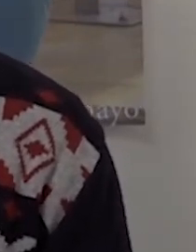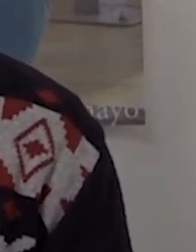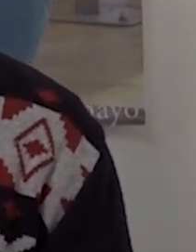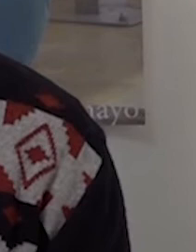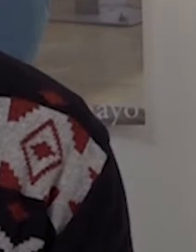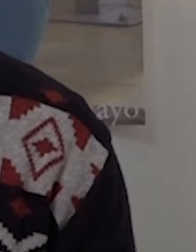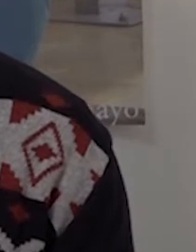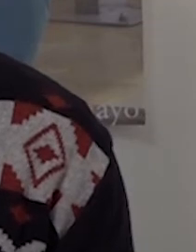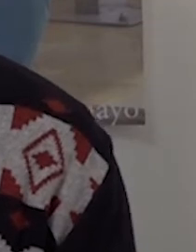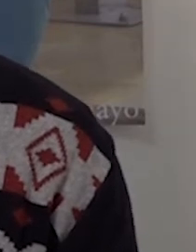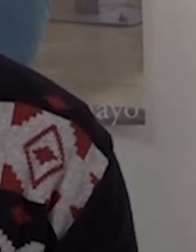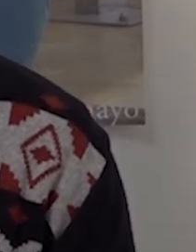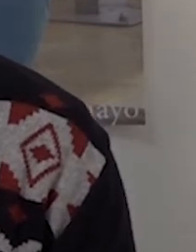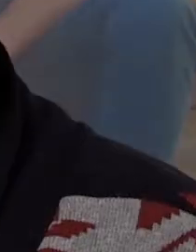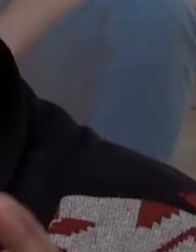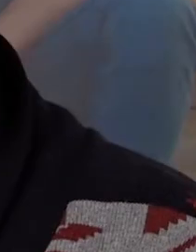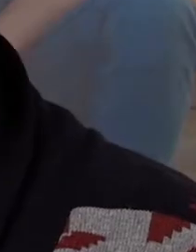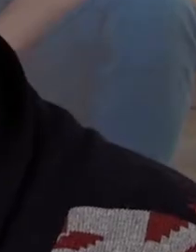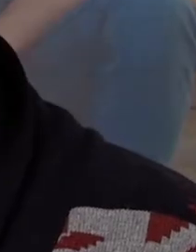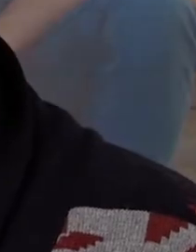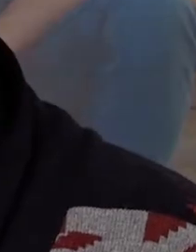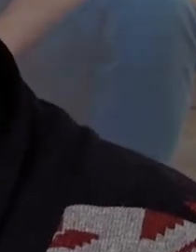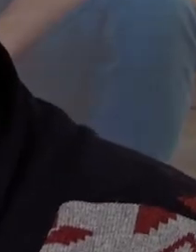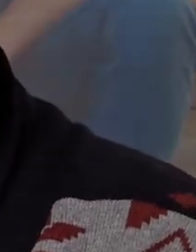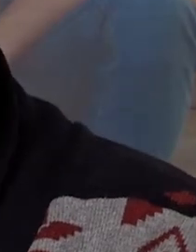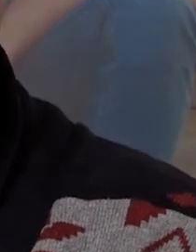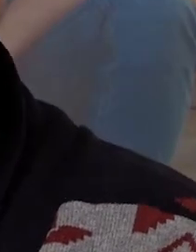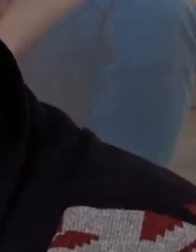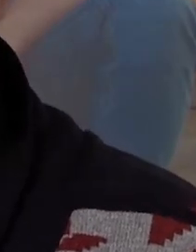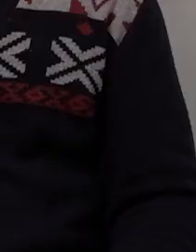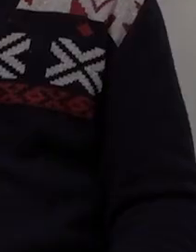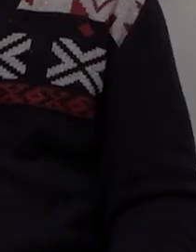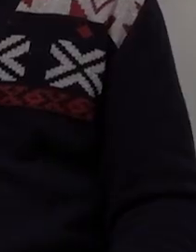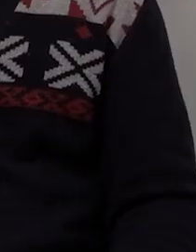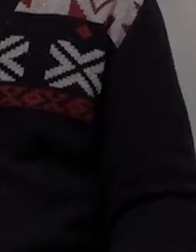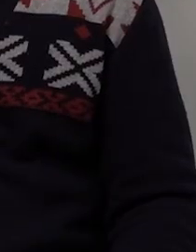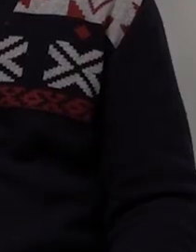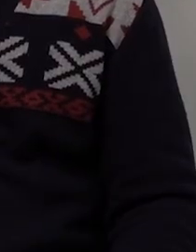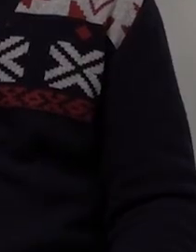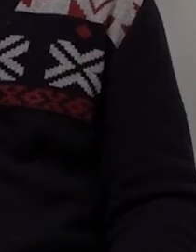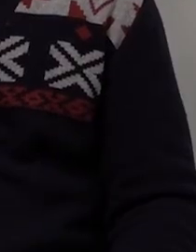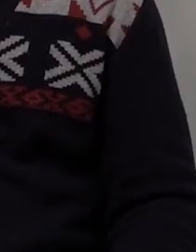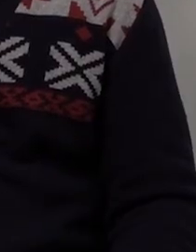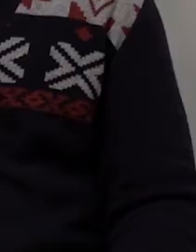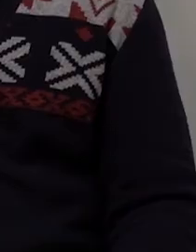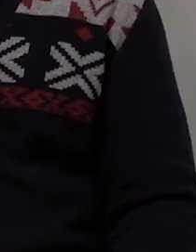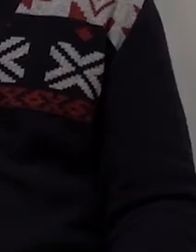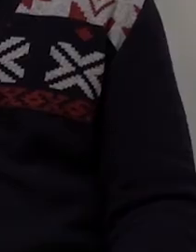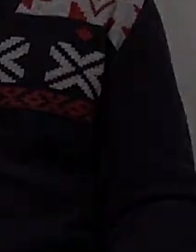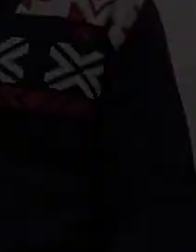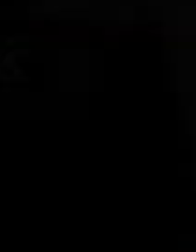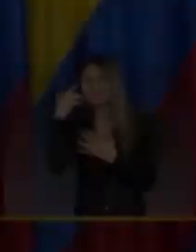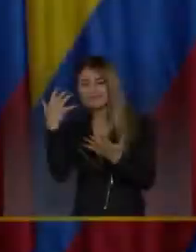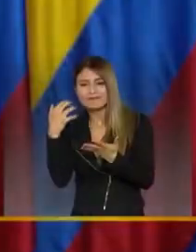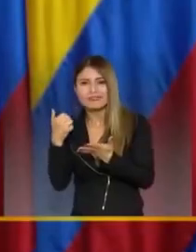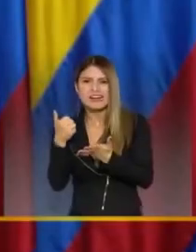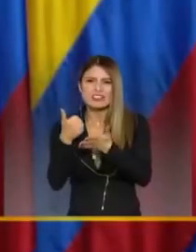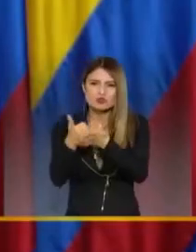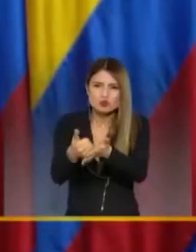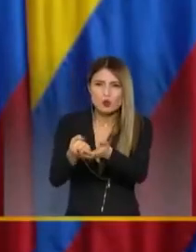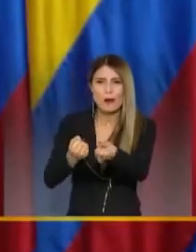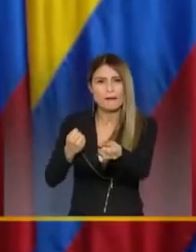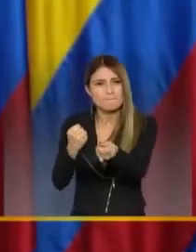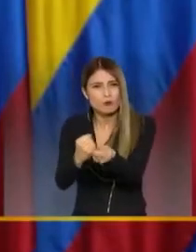la precarización y la tercerización laboral. Y frente a eso, el ministerio no ha hecho nada. Pareciera que el gobierno busca proteger otros intereses. Y